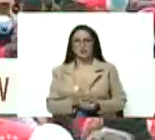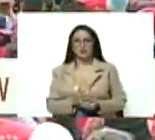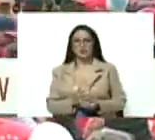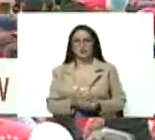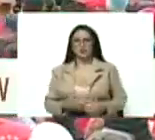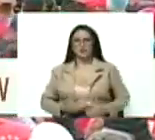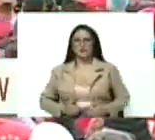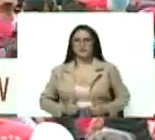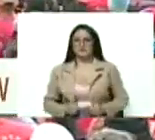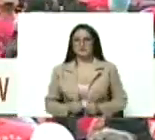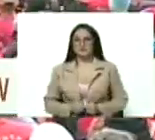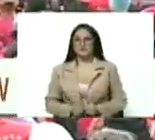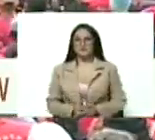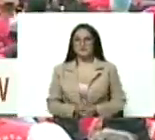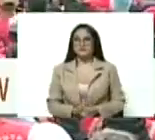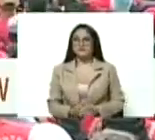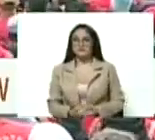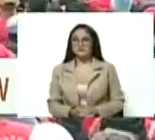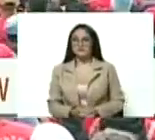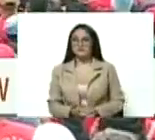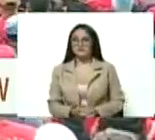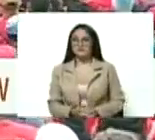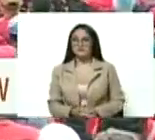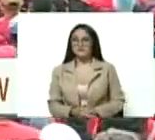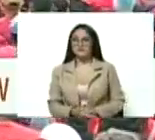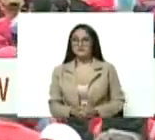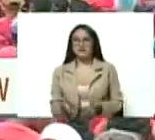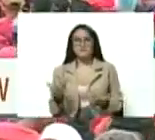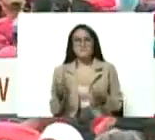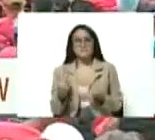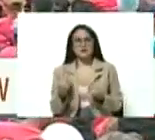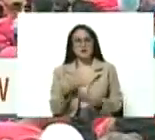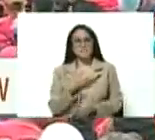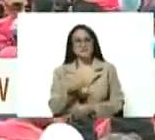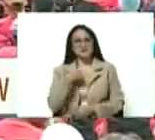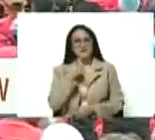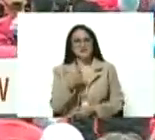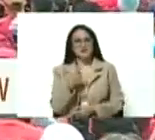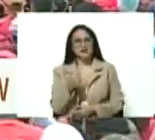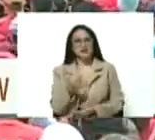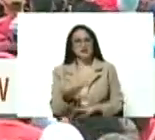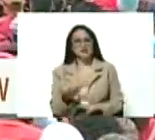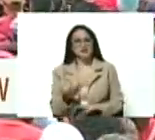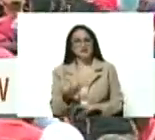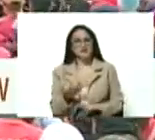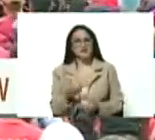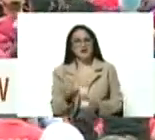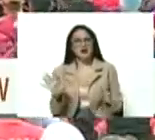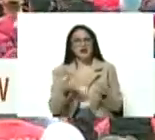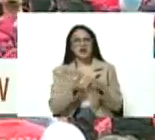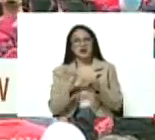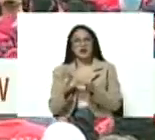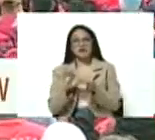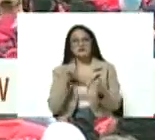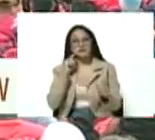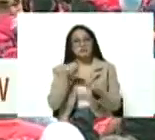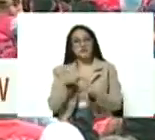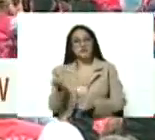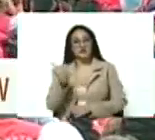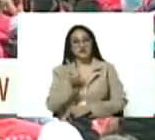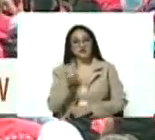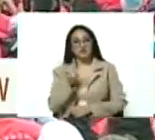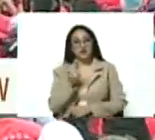todo. Y luego, ¿para qué? El presidente ha dicho más allá todavía, una gran alianza por Venezuela.